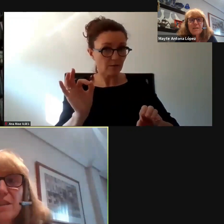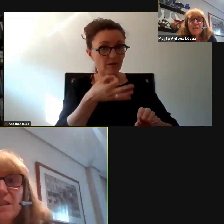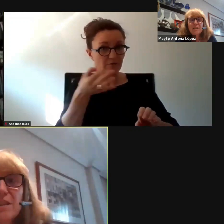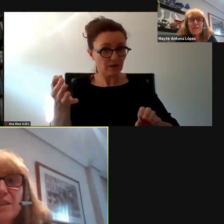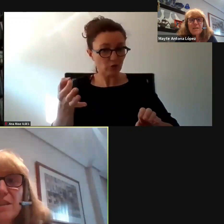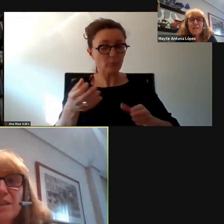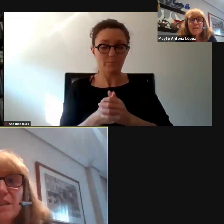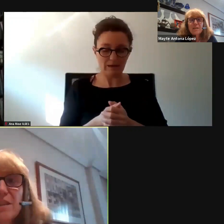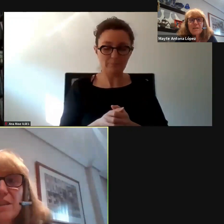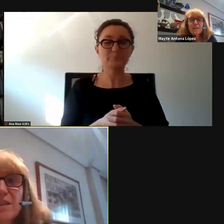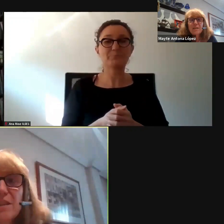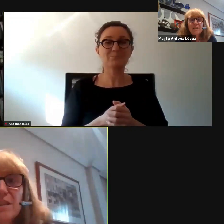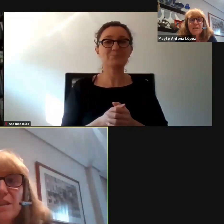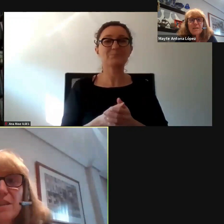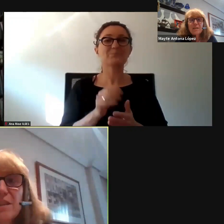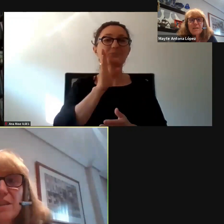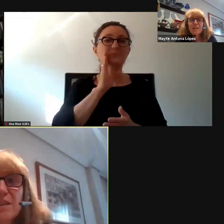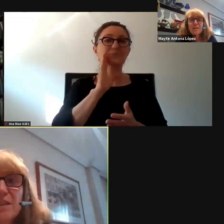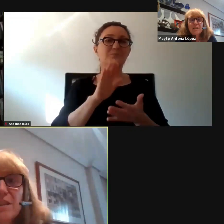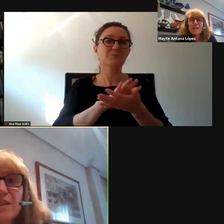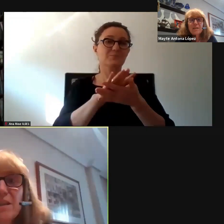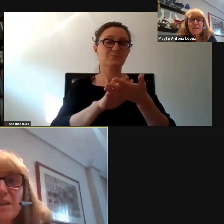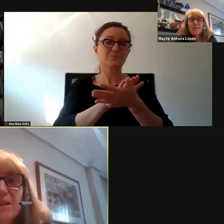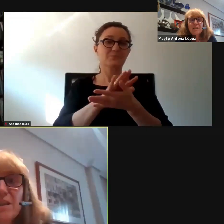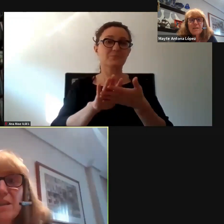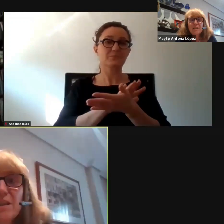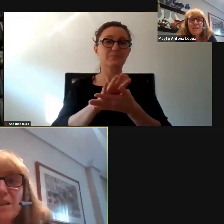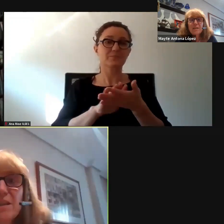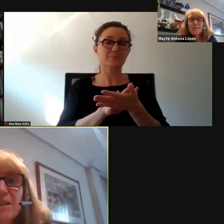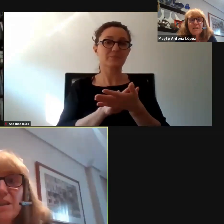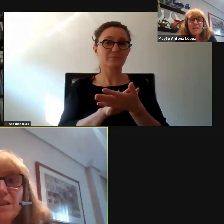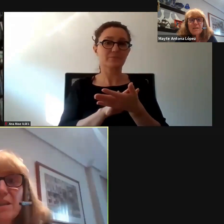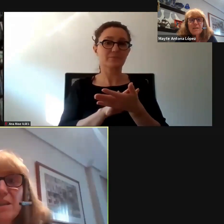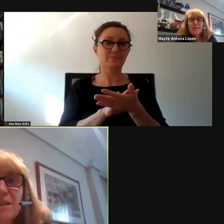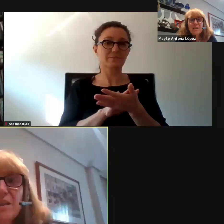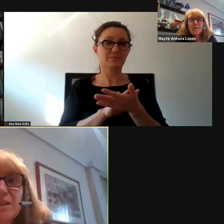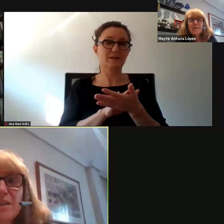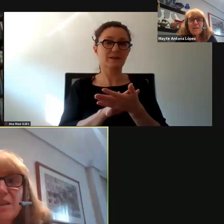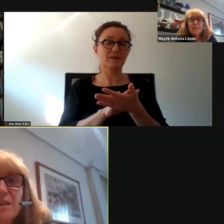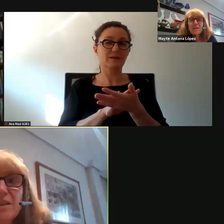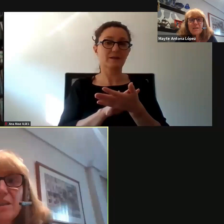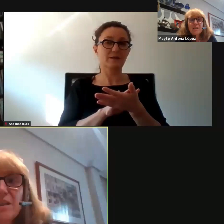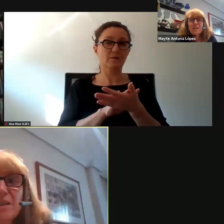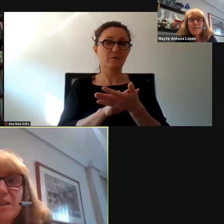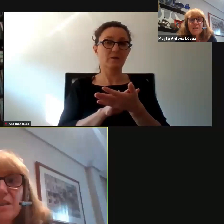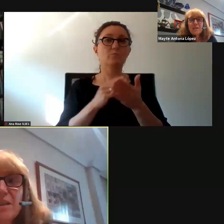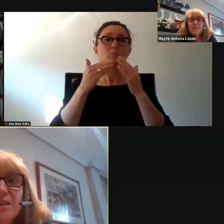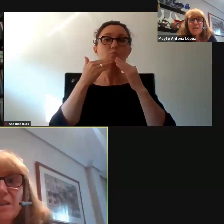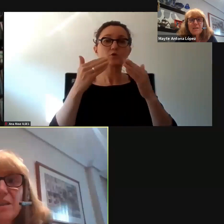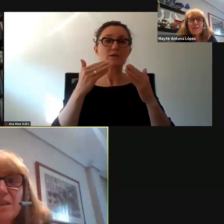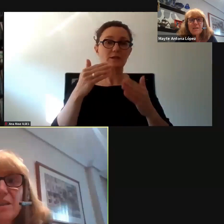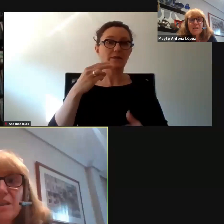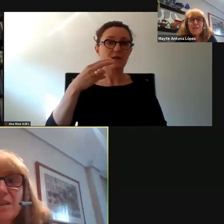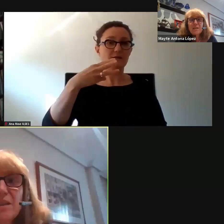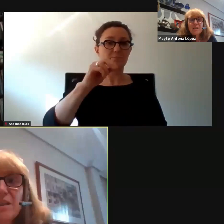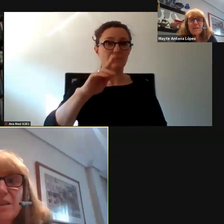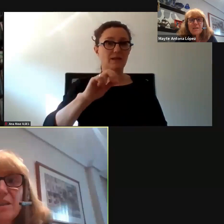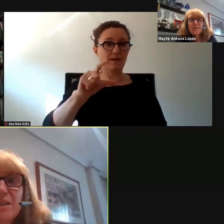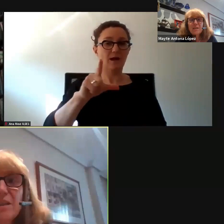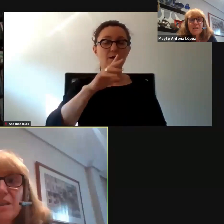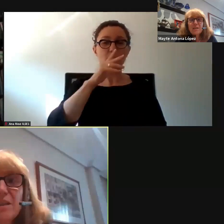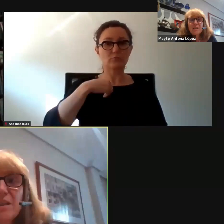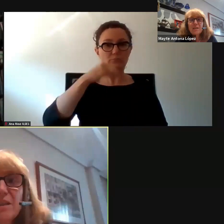perfectamente. Bueno, pues estaba diciendo hace un rato en off, que no he dado bien al botón, que muchas gracias a Miguel por tu sabiduría, por